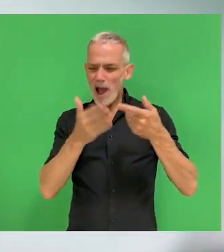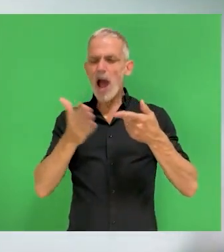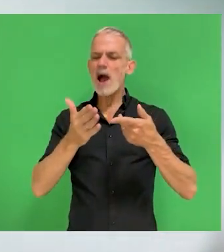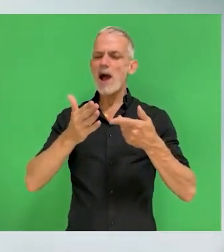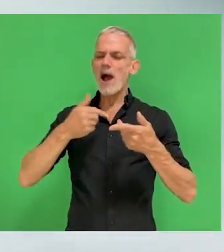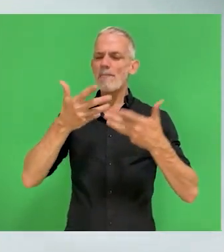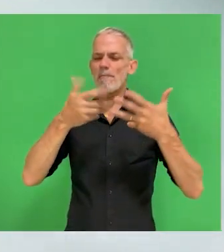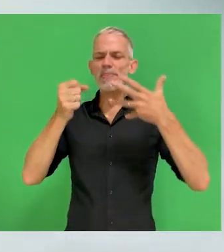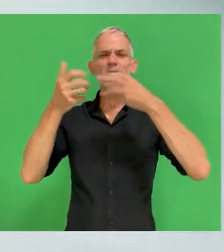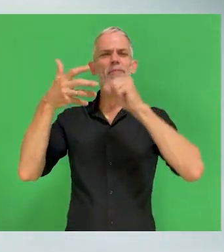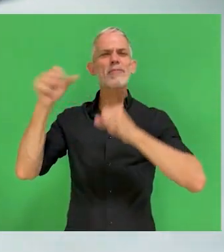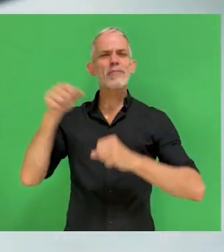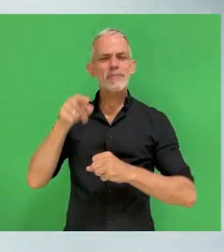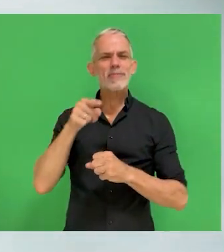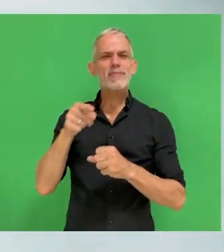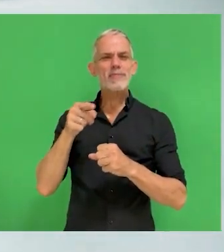permitió un poco